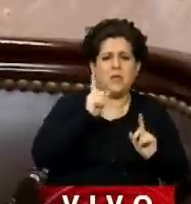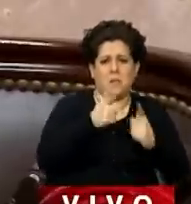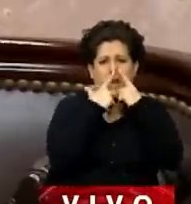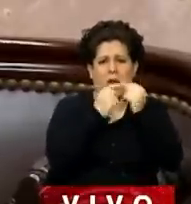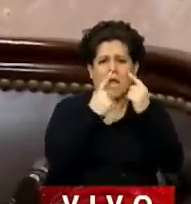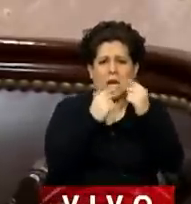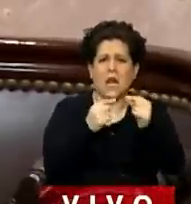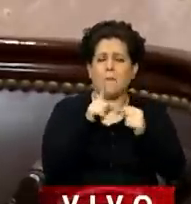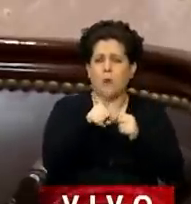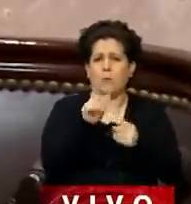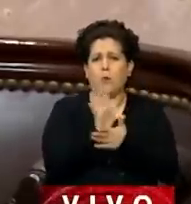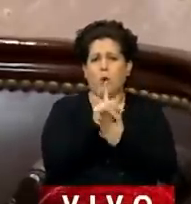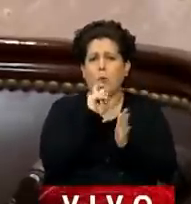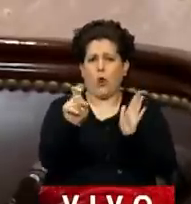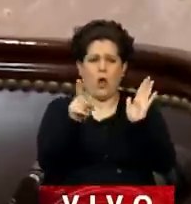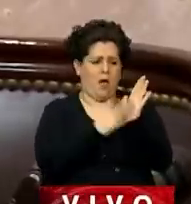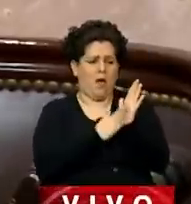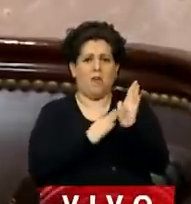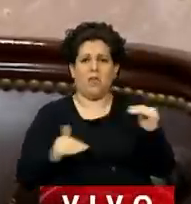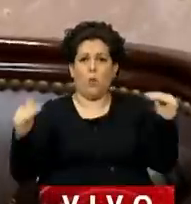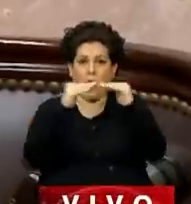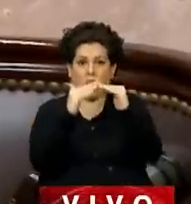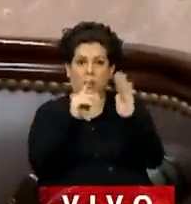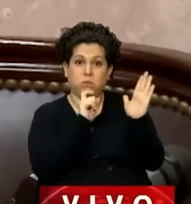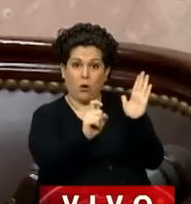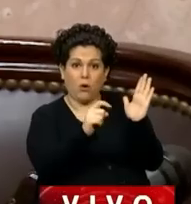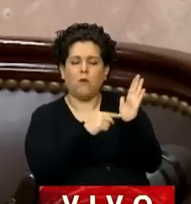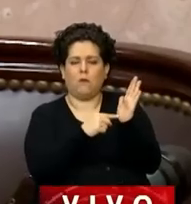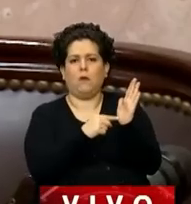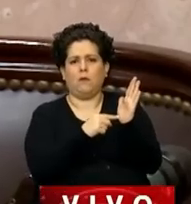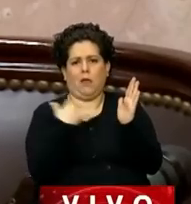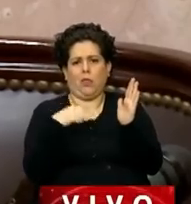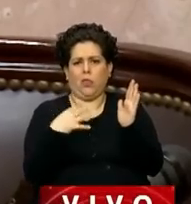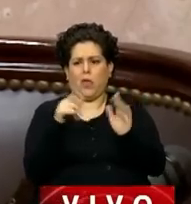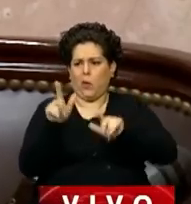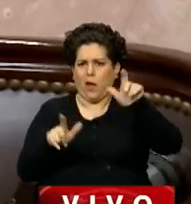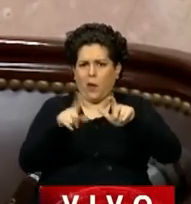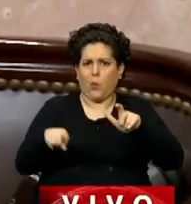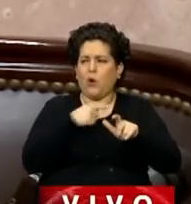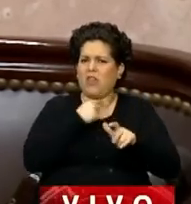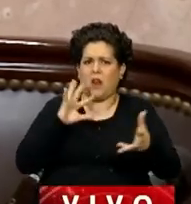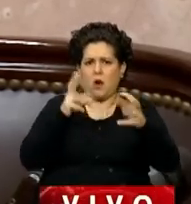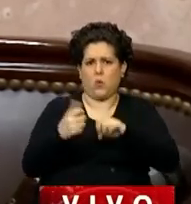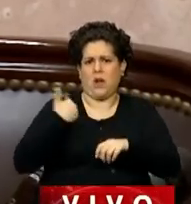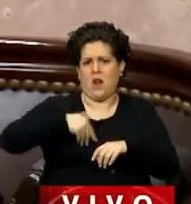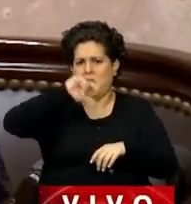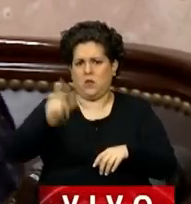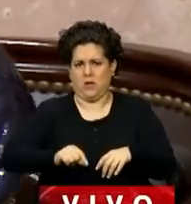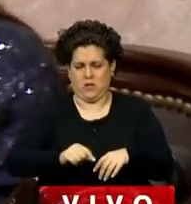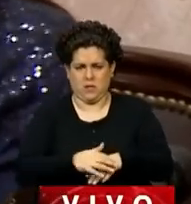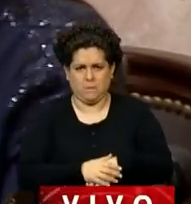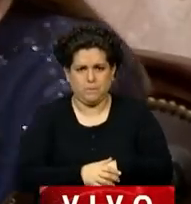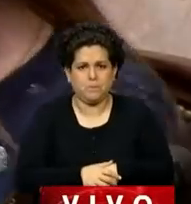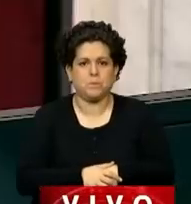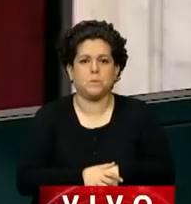viola el principio de igualdad para todos por privilegiar a los que quieren destruir la nación argentina muchas gracias